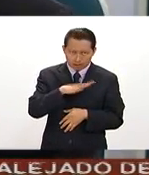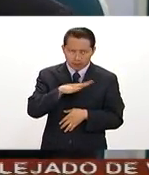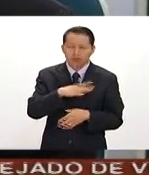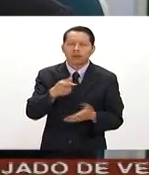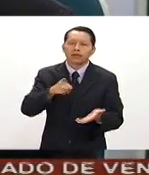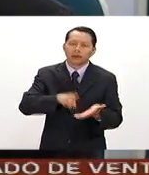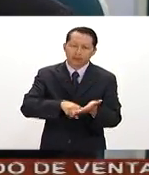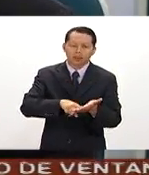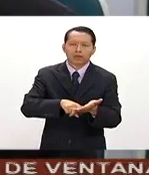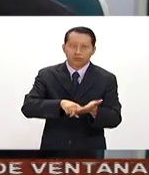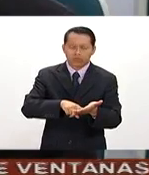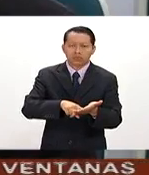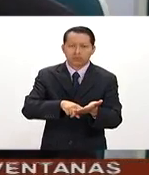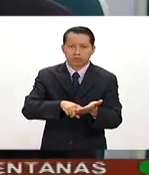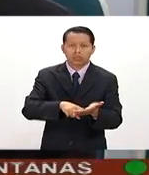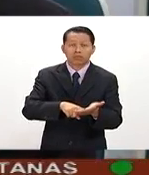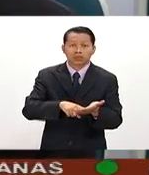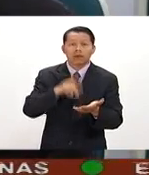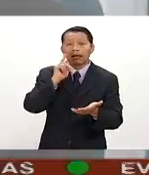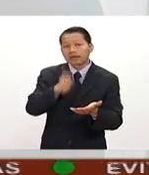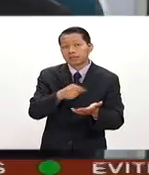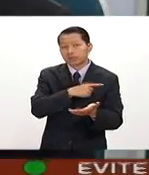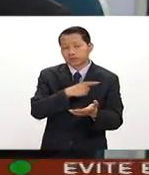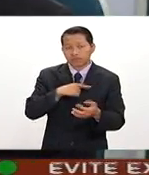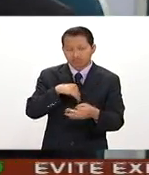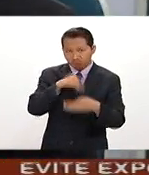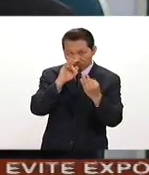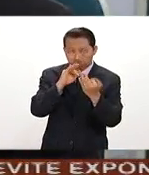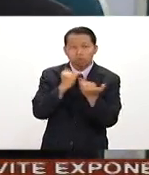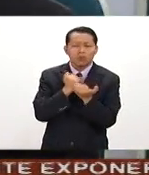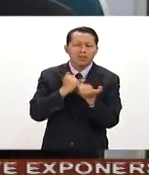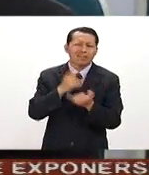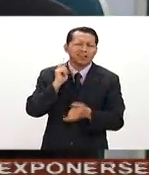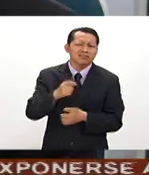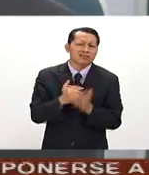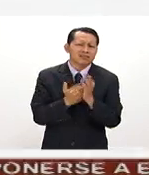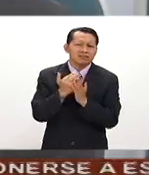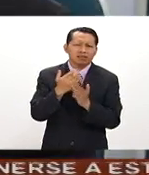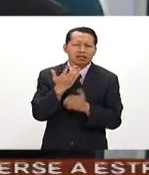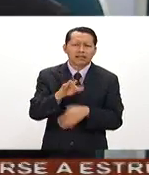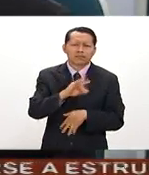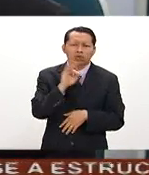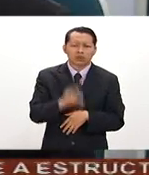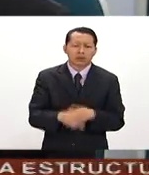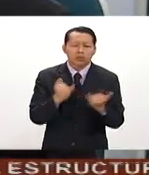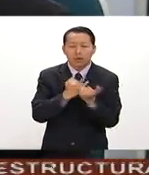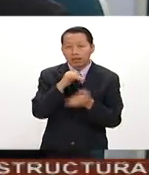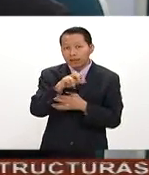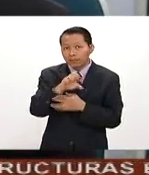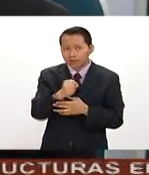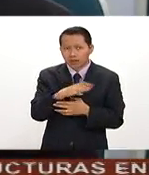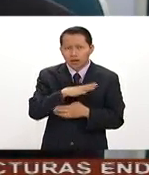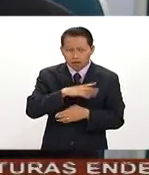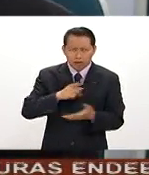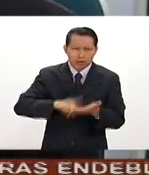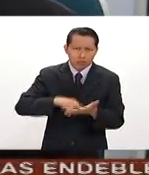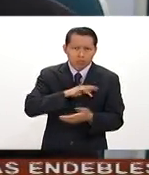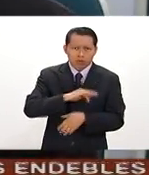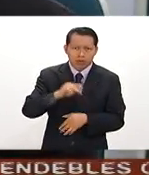tenemos que encarar un incremento casi el 10%. El IMSS tiene reservas líquidas para